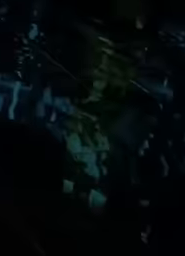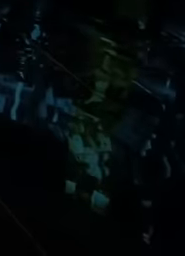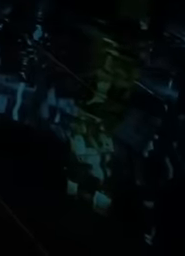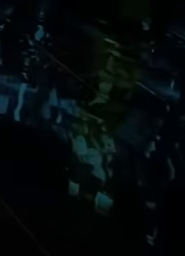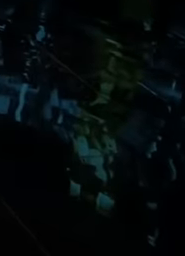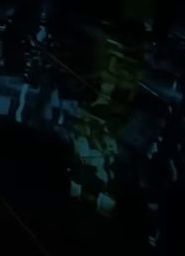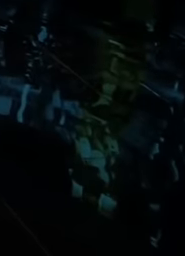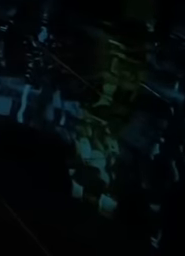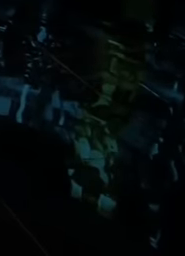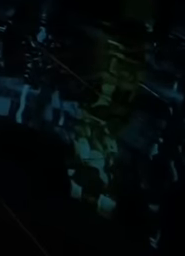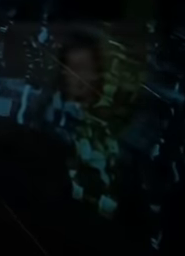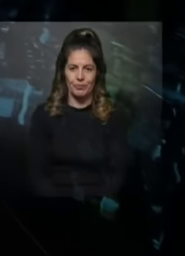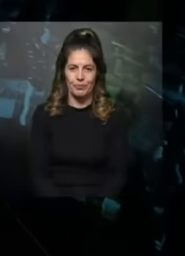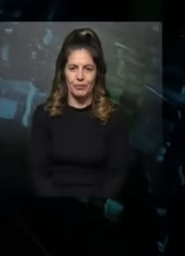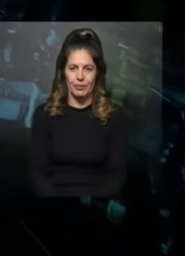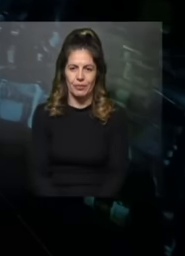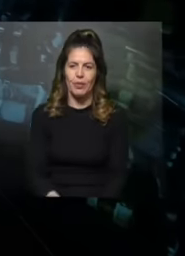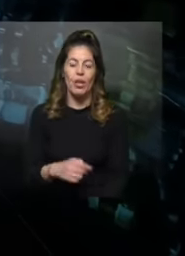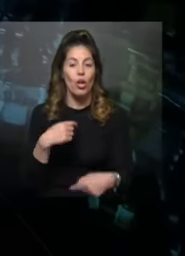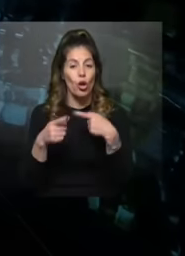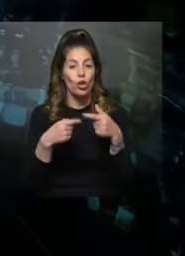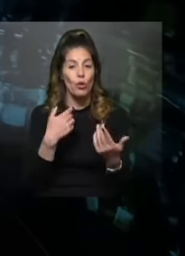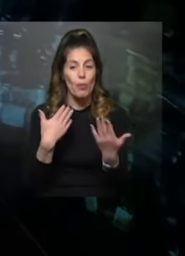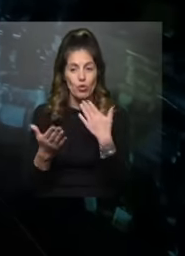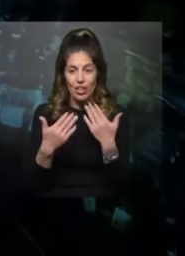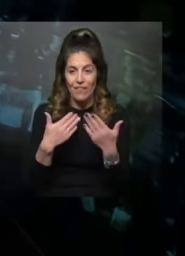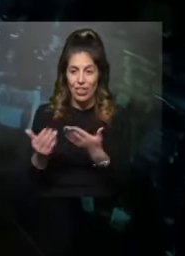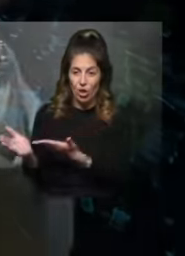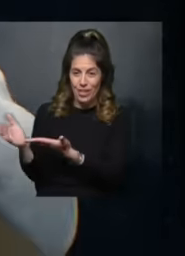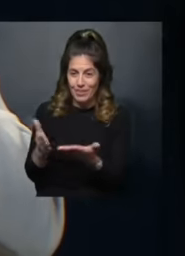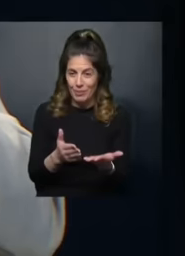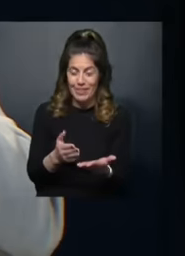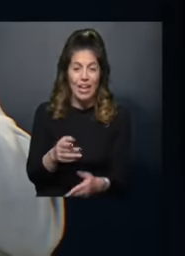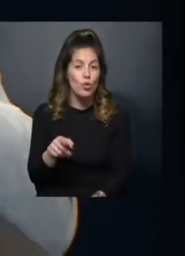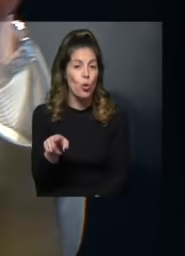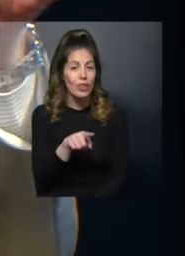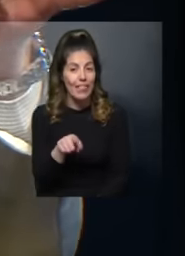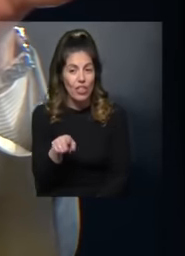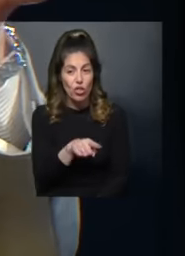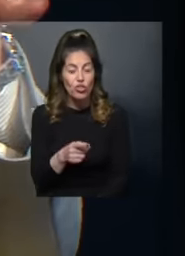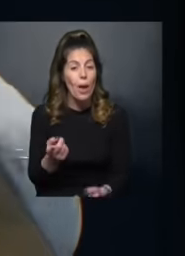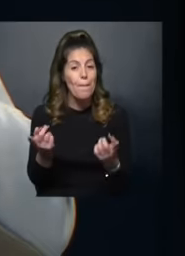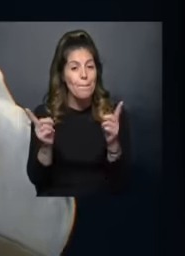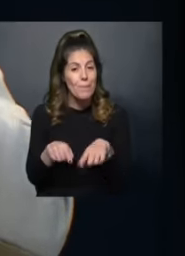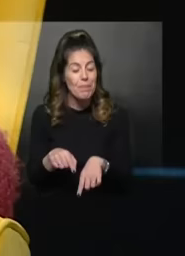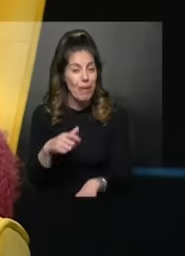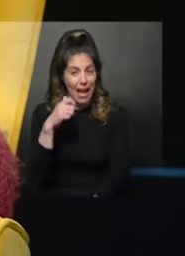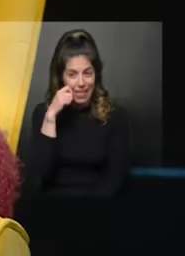Seguimos conversando con Diane de Noir y Vera Siemba. Bueno, ustedes son de. Tienen la misma edad.